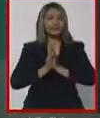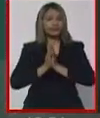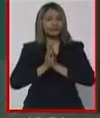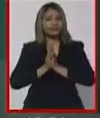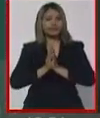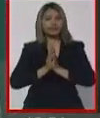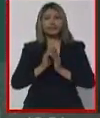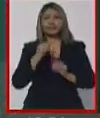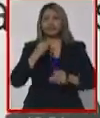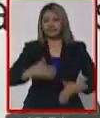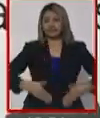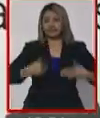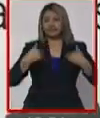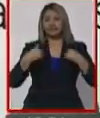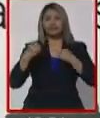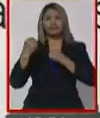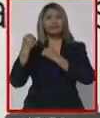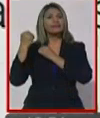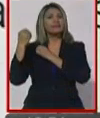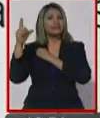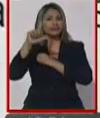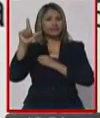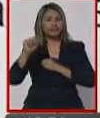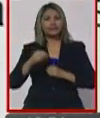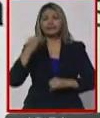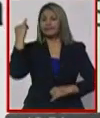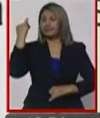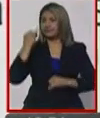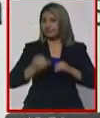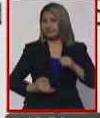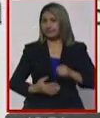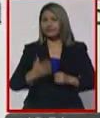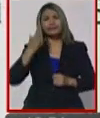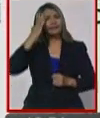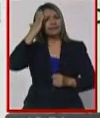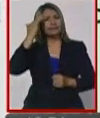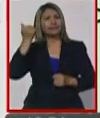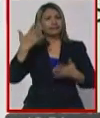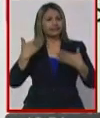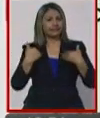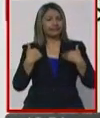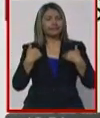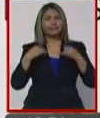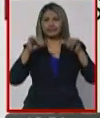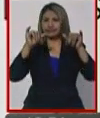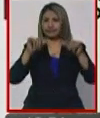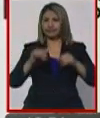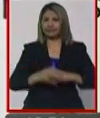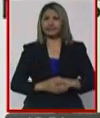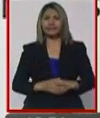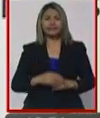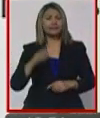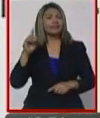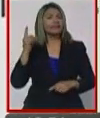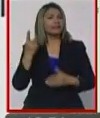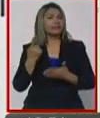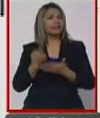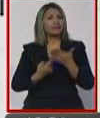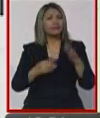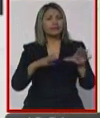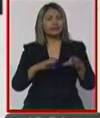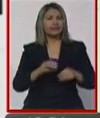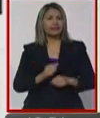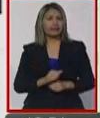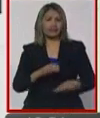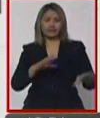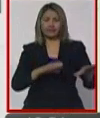como Centro de Residentes Paceños y vamos a ir hasta las últimas consecuencias porque tenemos que sentar precedente, ¿no? Ya no tiene que ocurrir este tipo